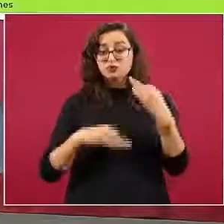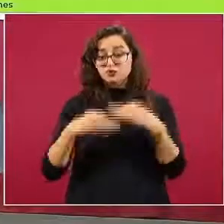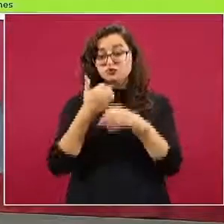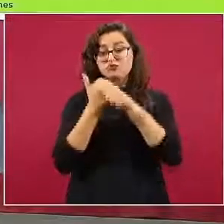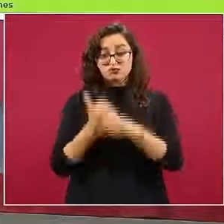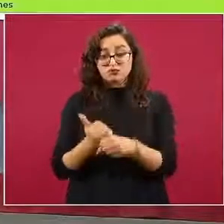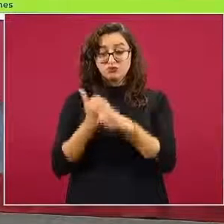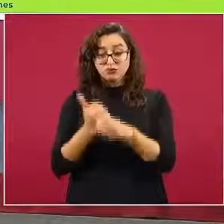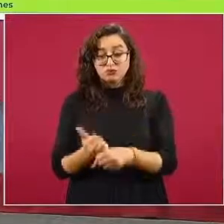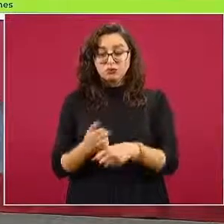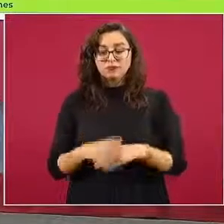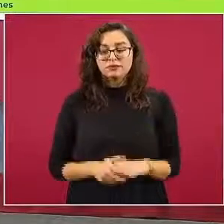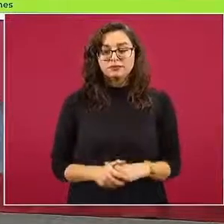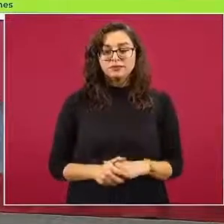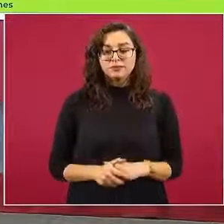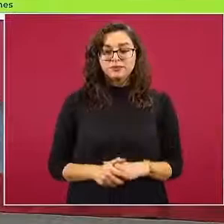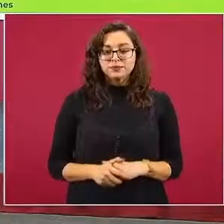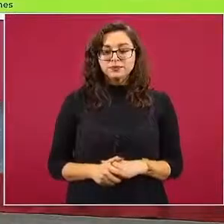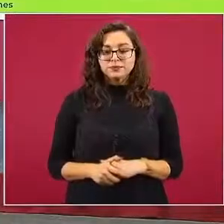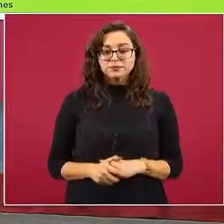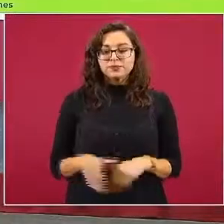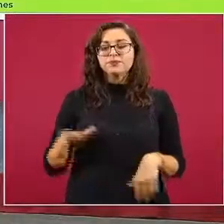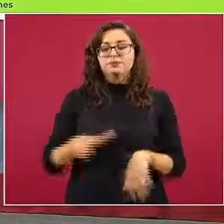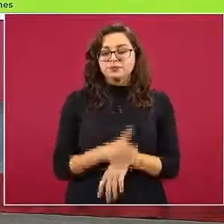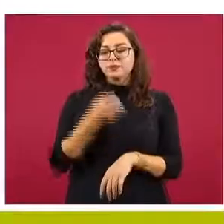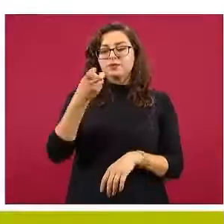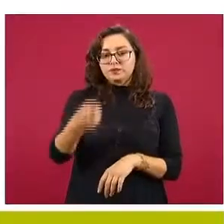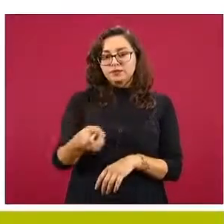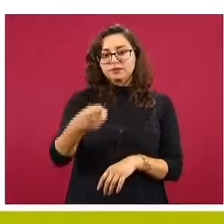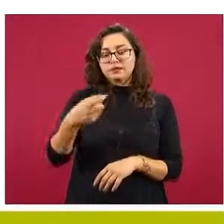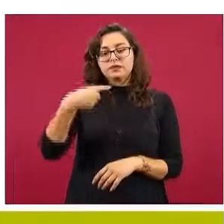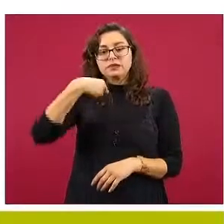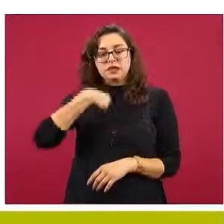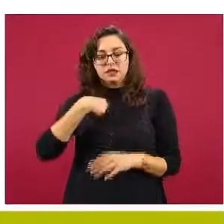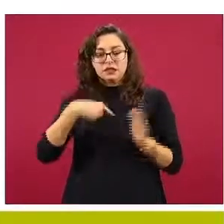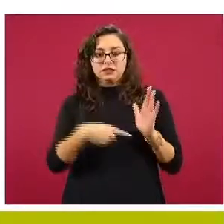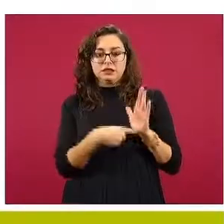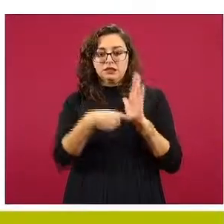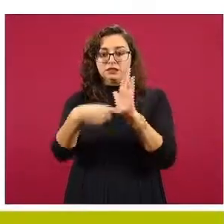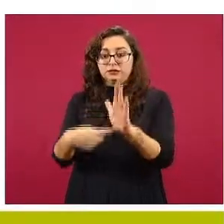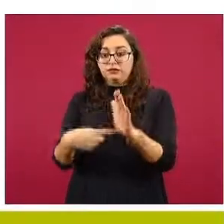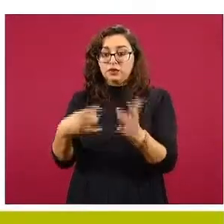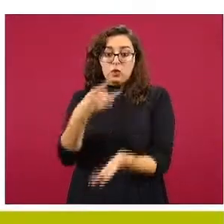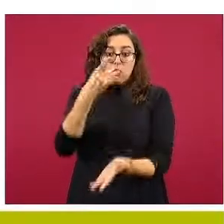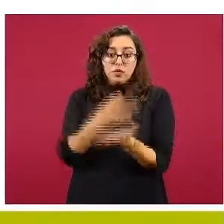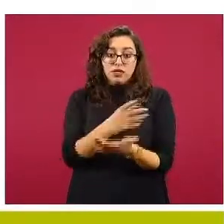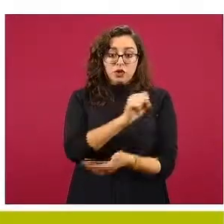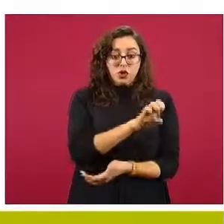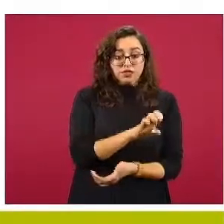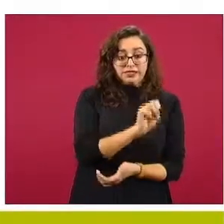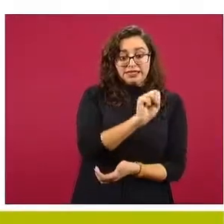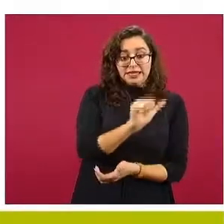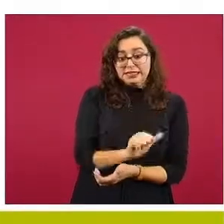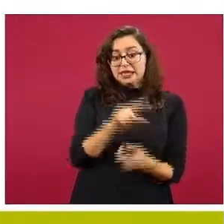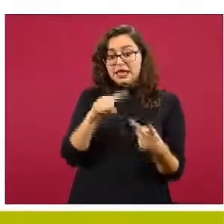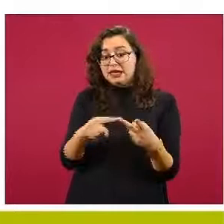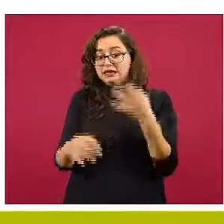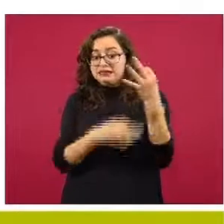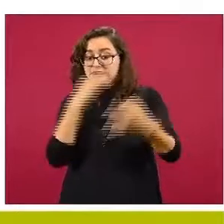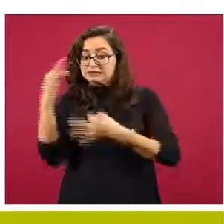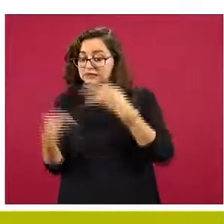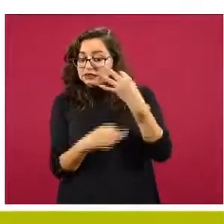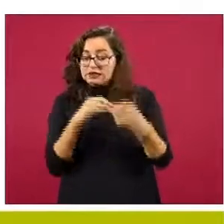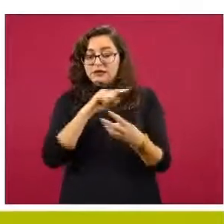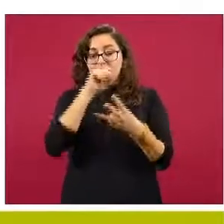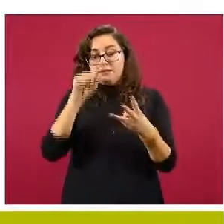Así que cuando hablamos de estos factores de riesgo va más allá de lo que puede hacer solamente la Secretaría de Salud o una campaña o las pláticas